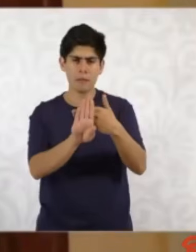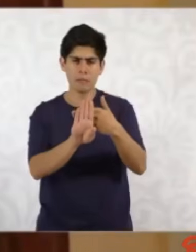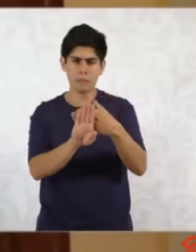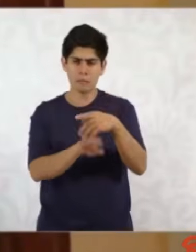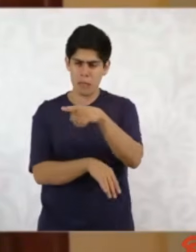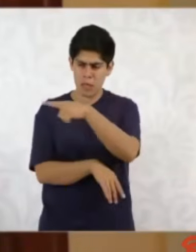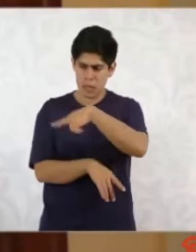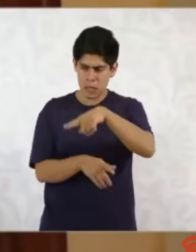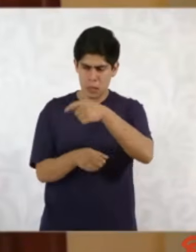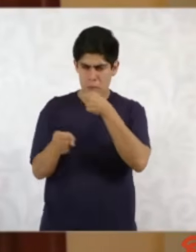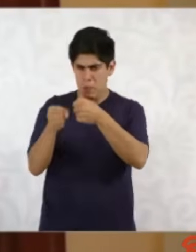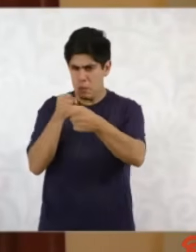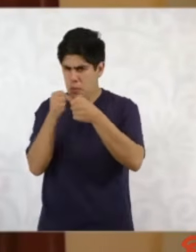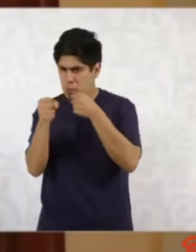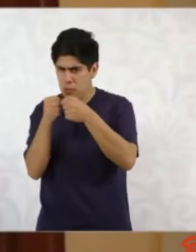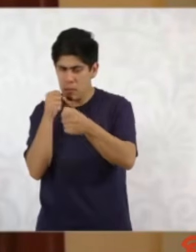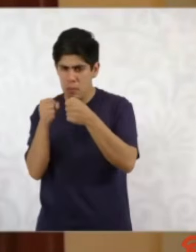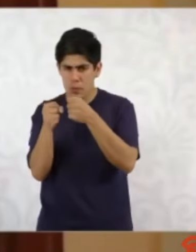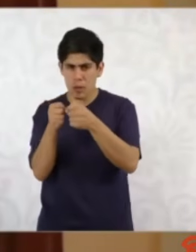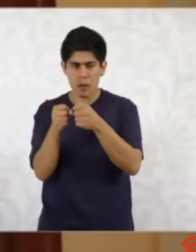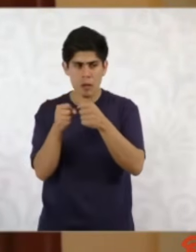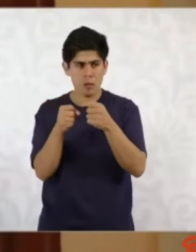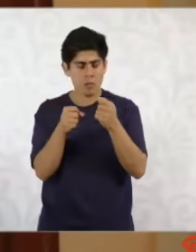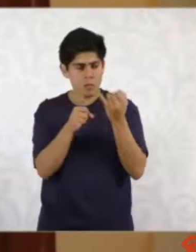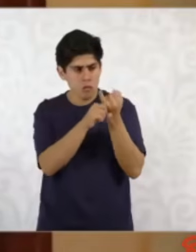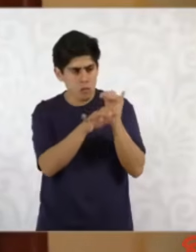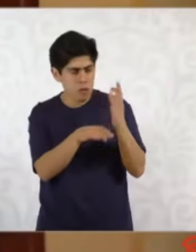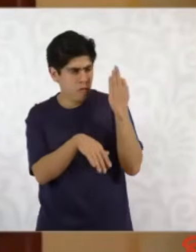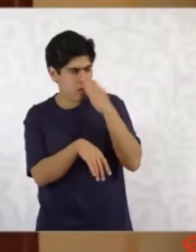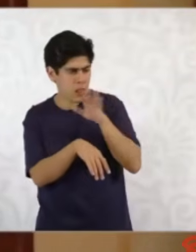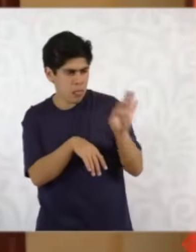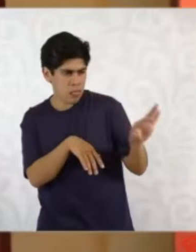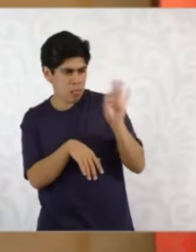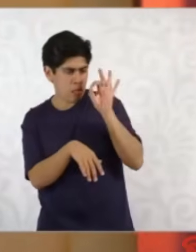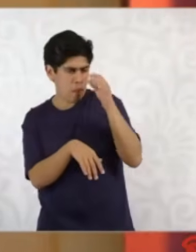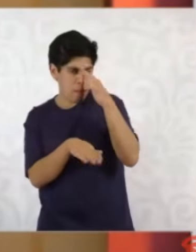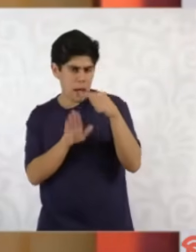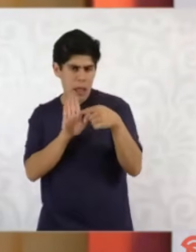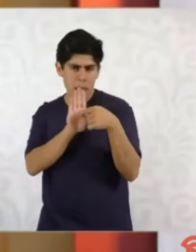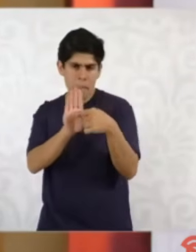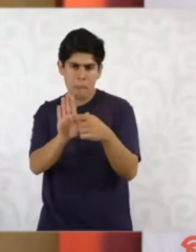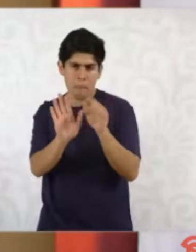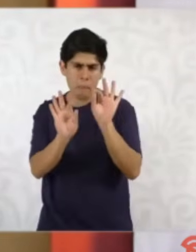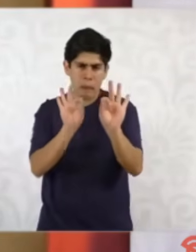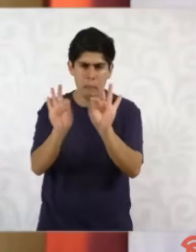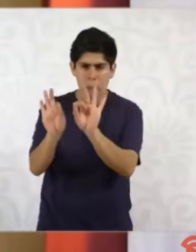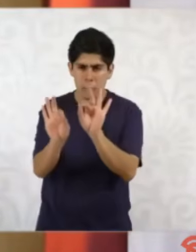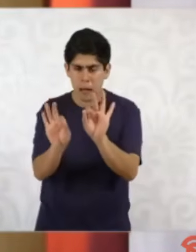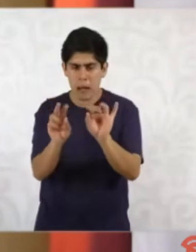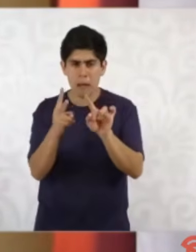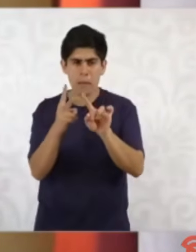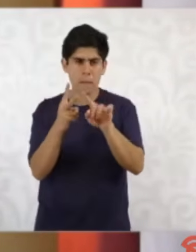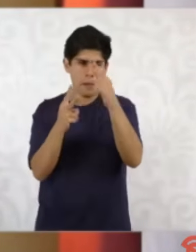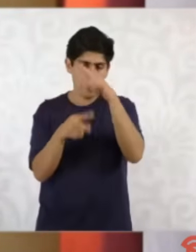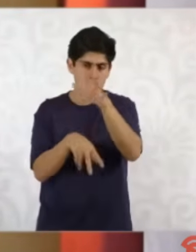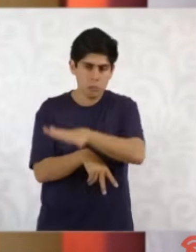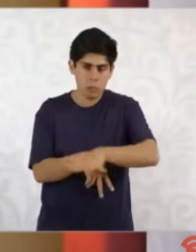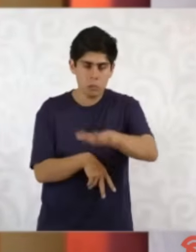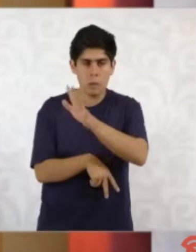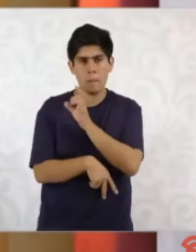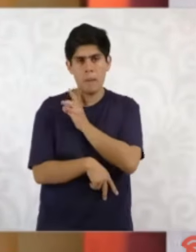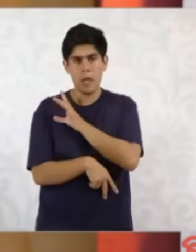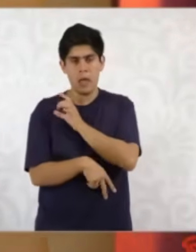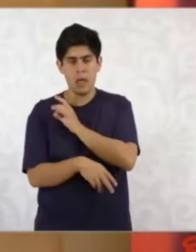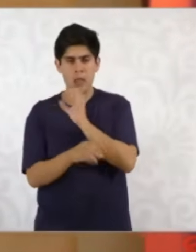para difundir miedo, caos, o tratar de engañar sobre una situación que no está sucediendo,